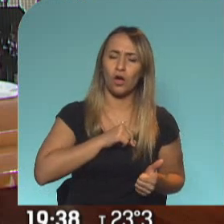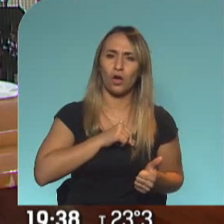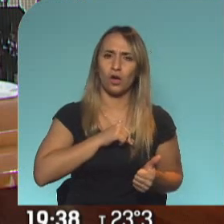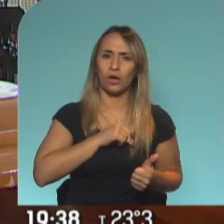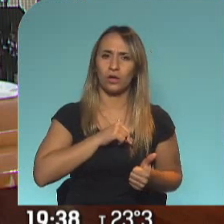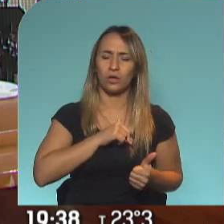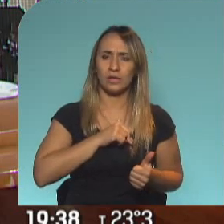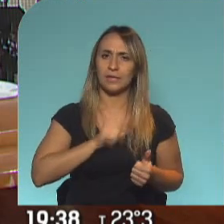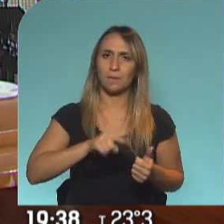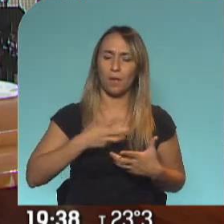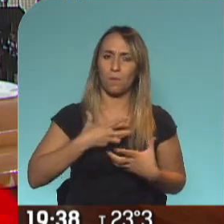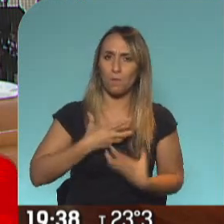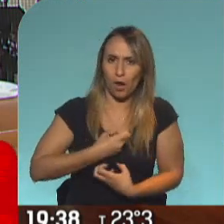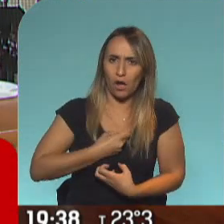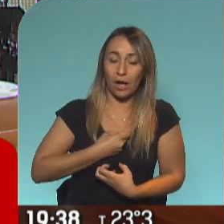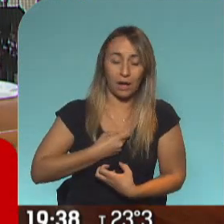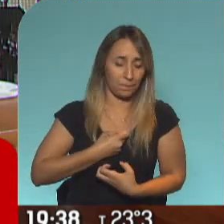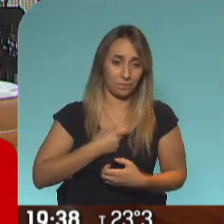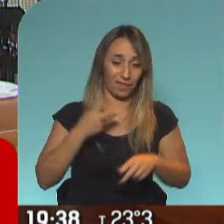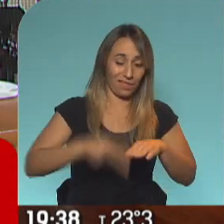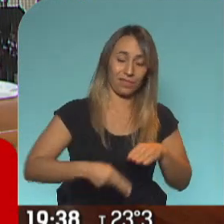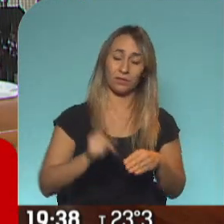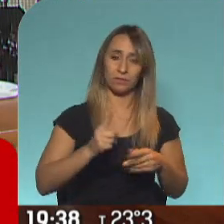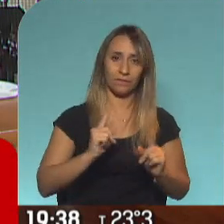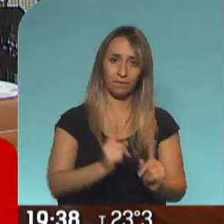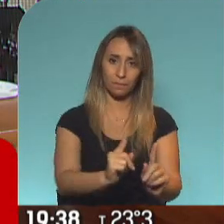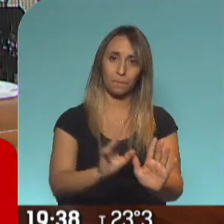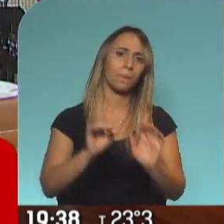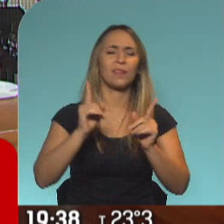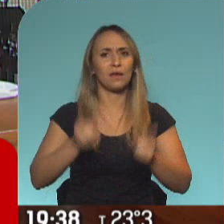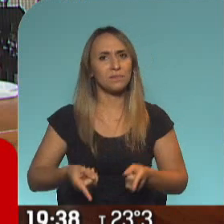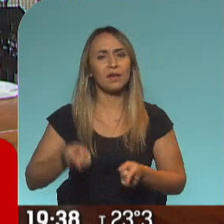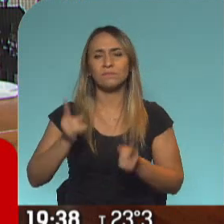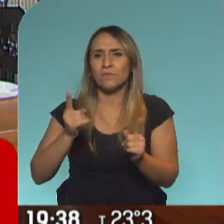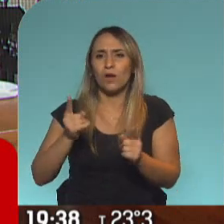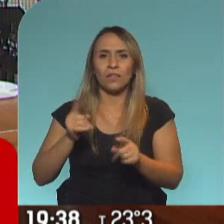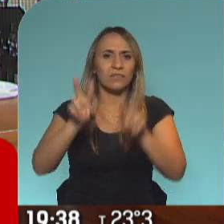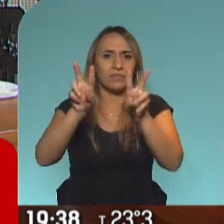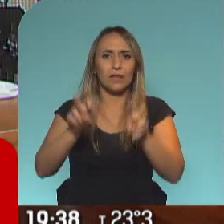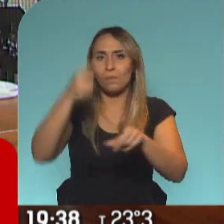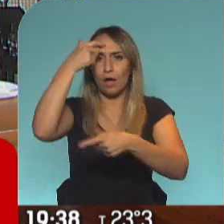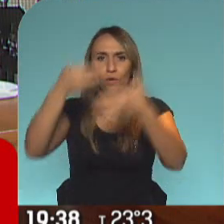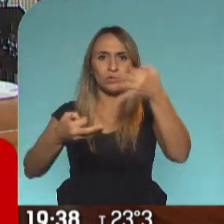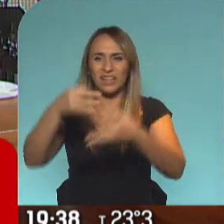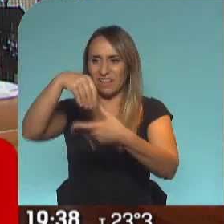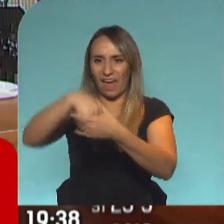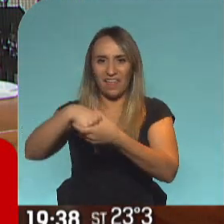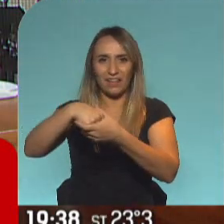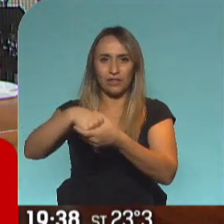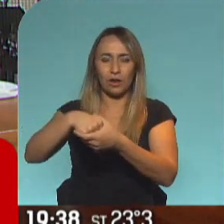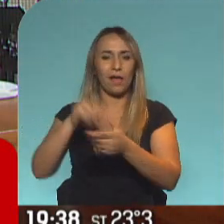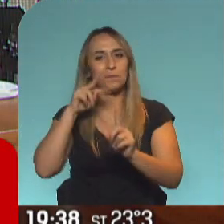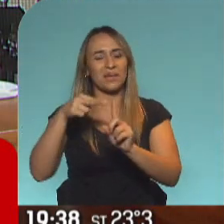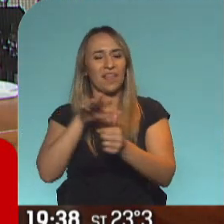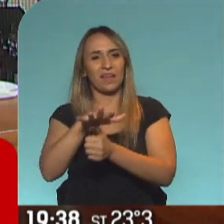ahora la bronca. Y la falta de perspectiva de género de la justicia, volvemos a hablar de eso, porque el ex cura Carlos Eduardo